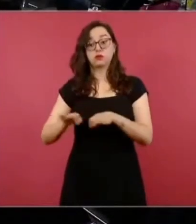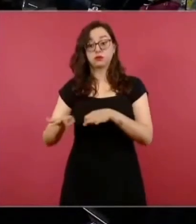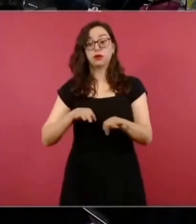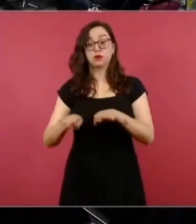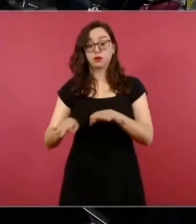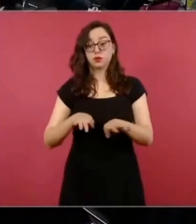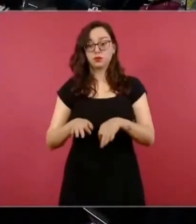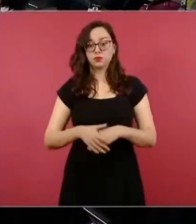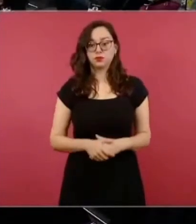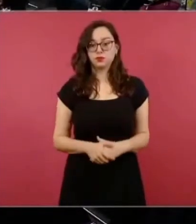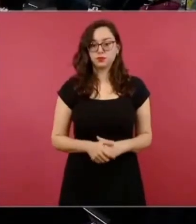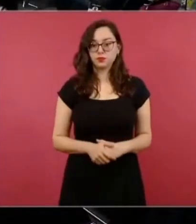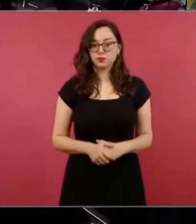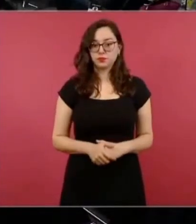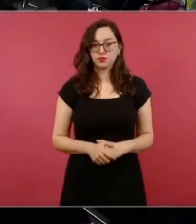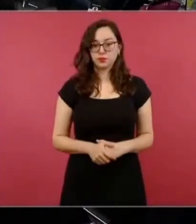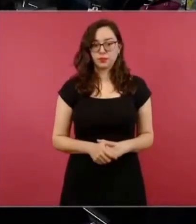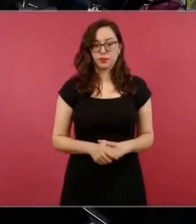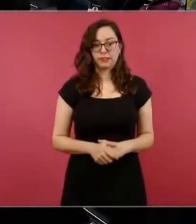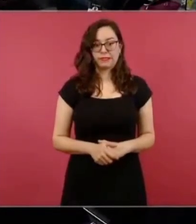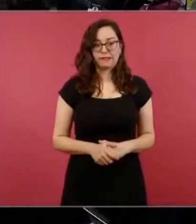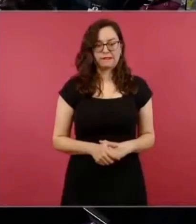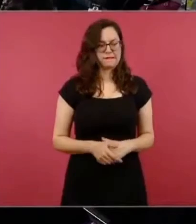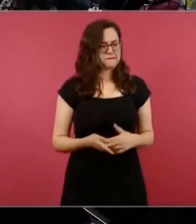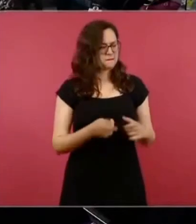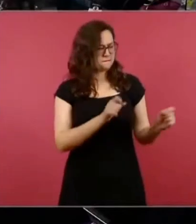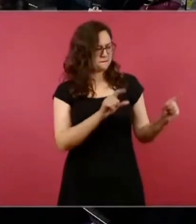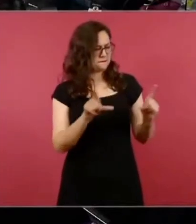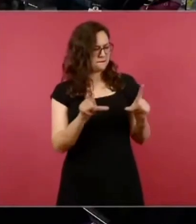Esa es la que yo no venía ahí.